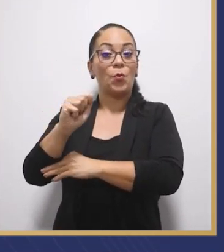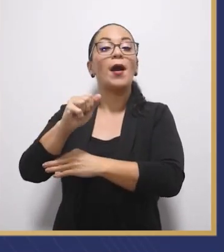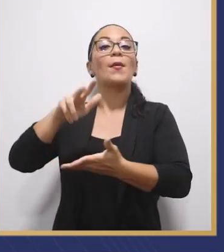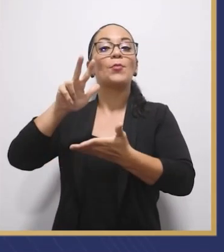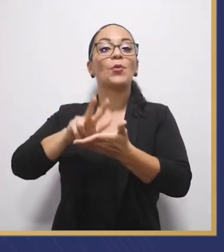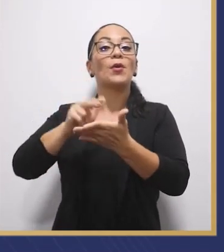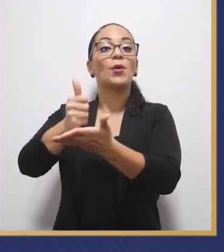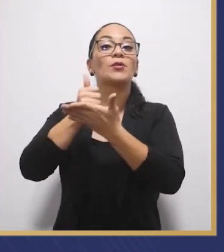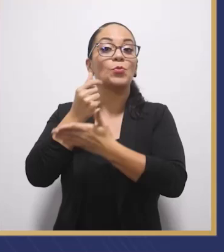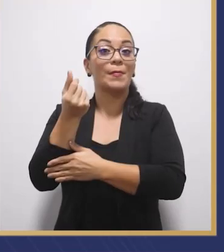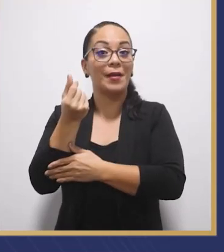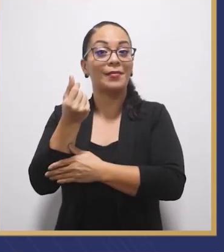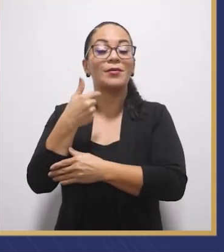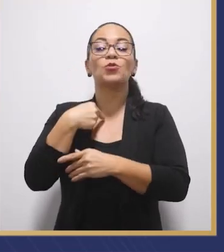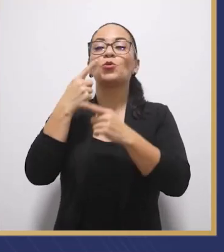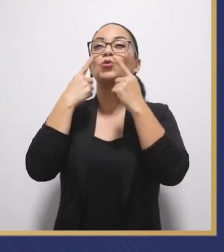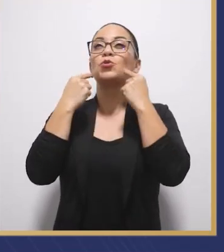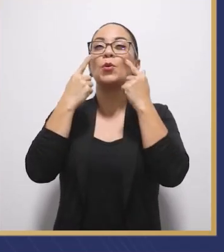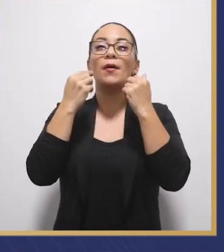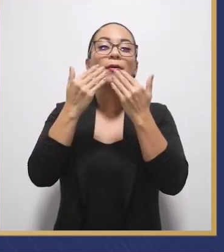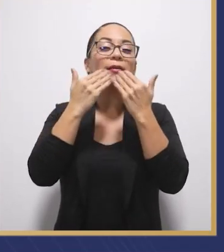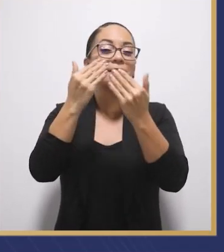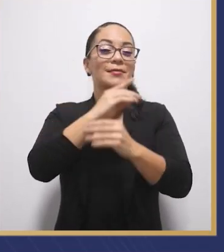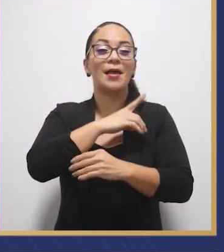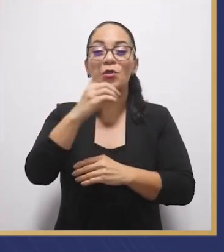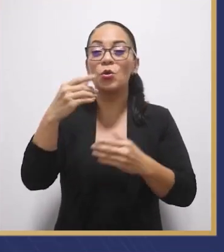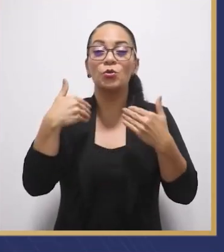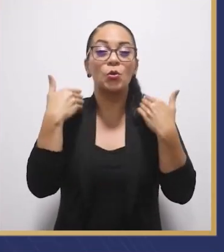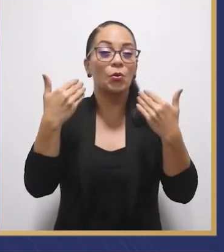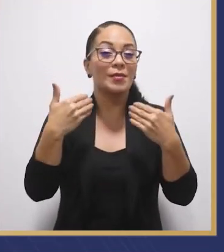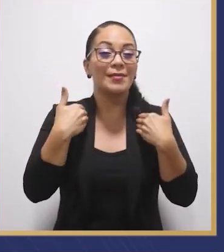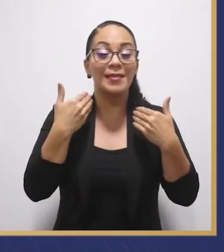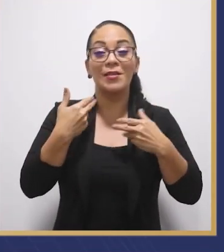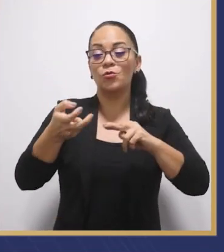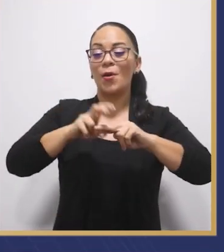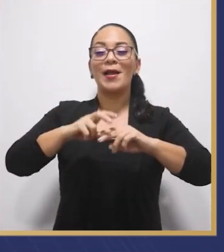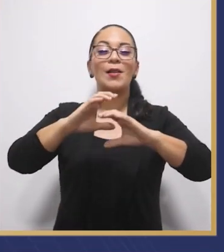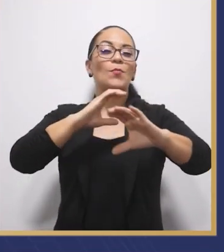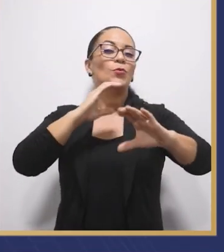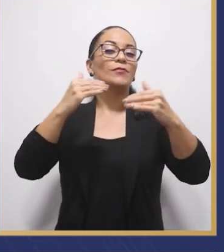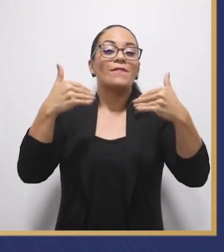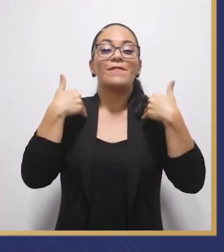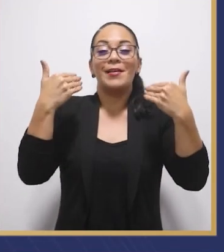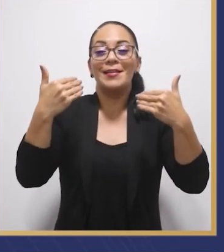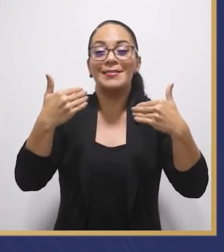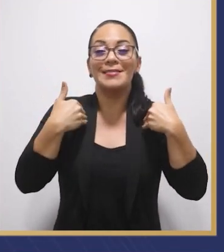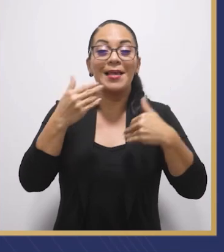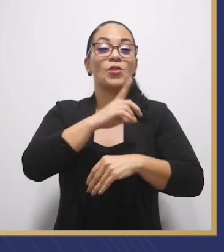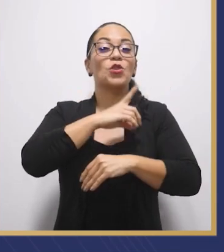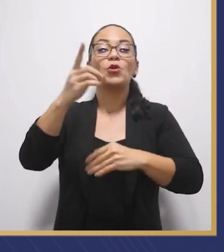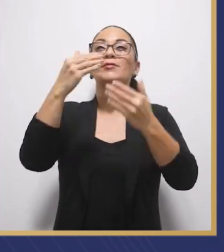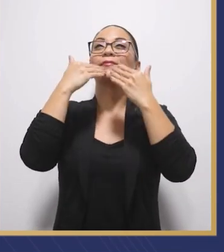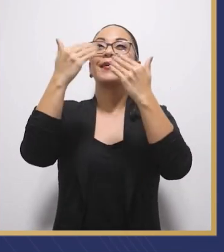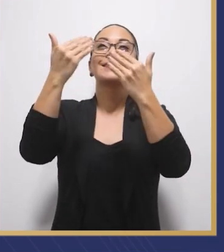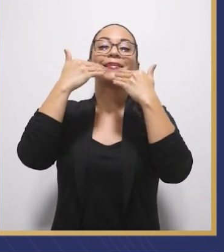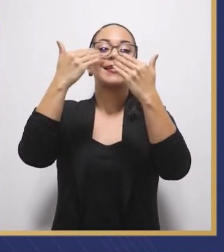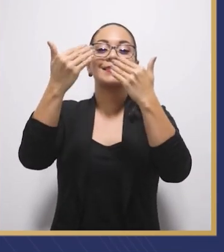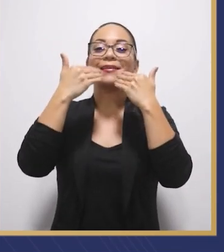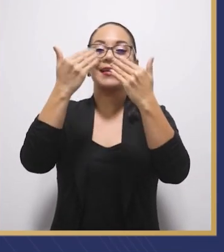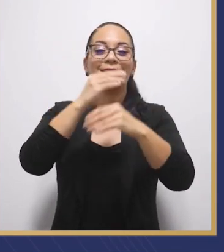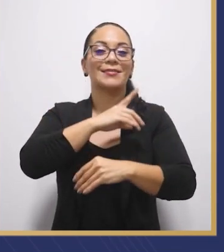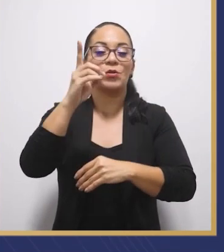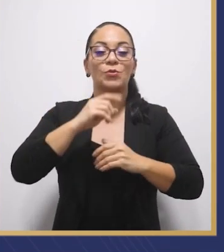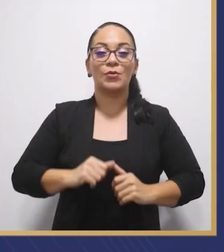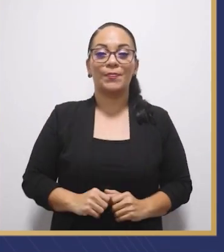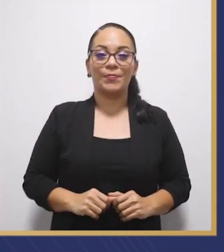ayuda. Y yo lloraba y le daba gracias a Dios y todo contento y en el bus, pero felicidad y solo Dios gracias, le doy gracias